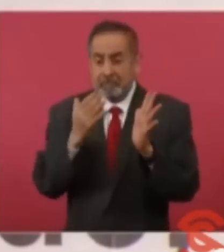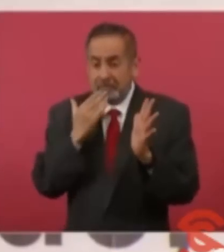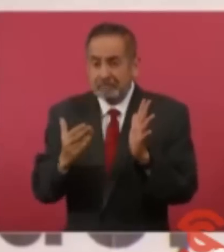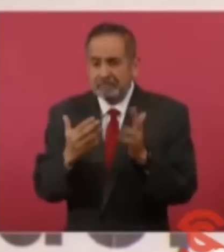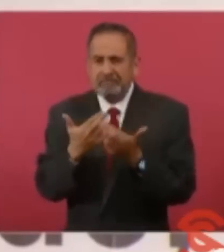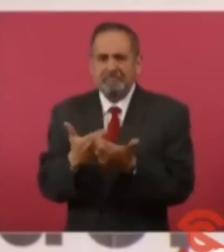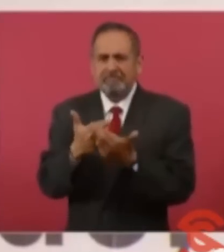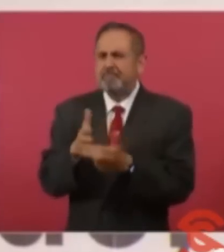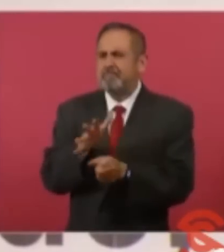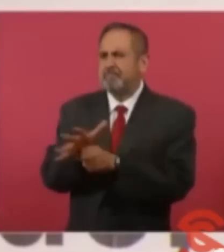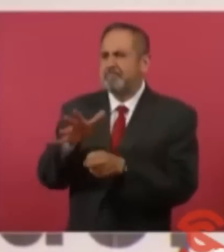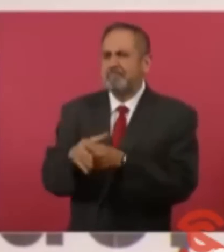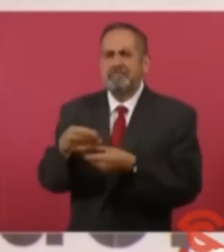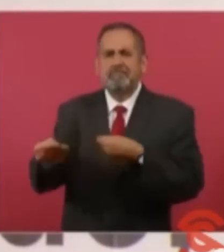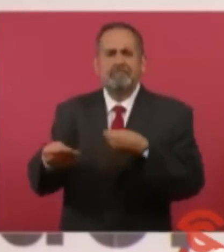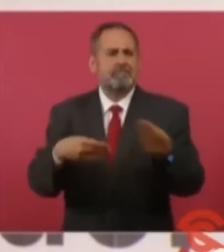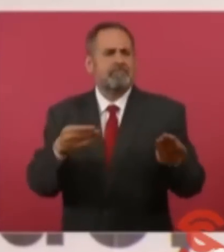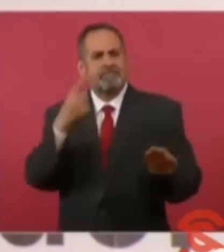Digo esto